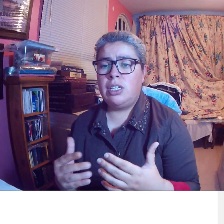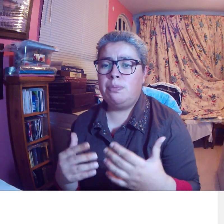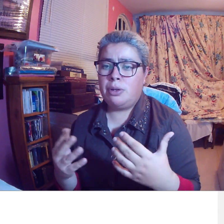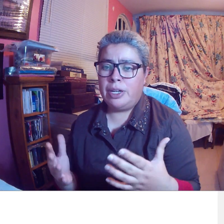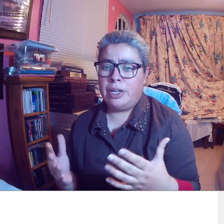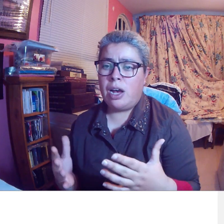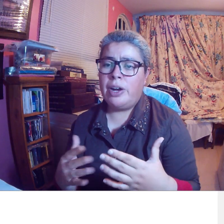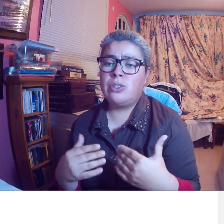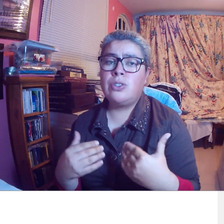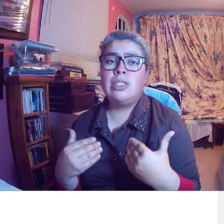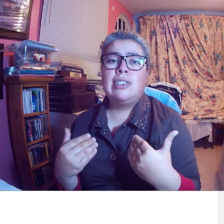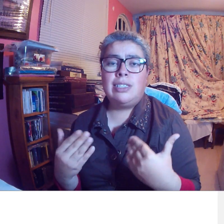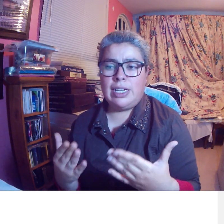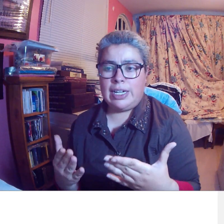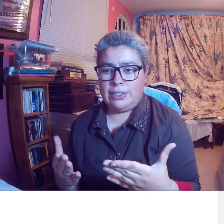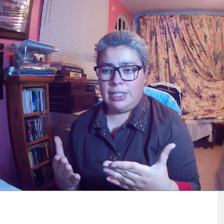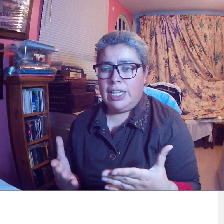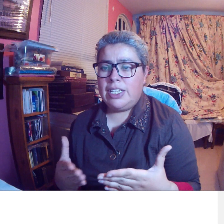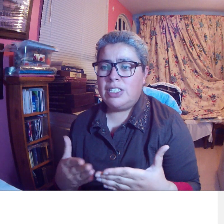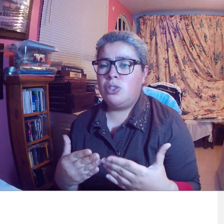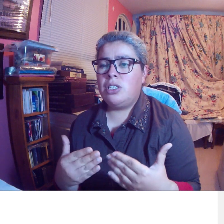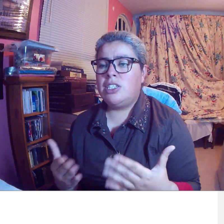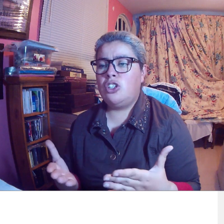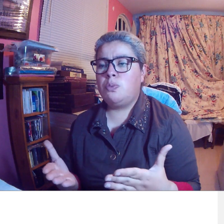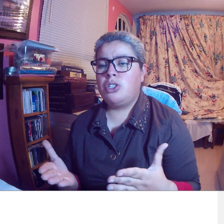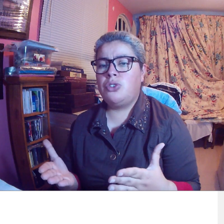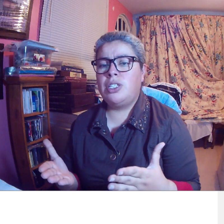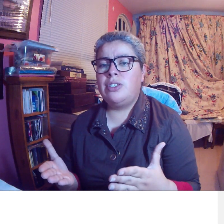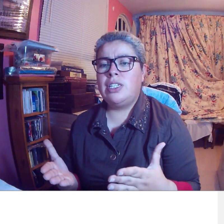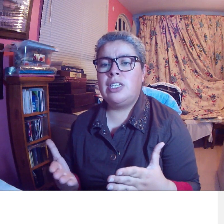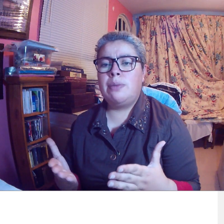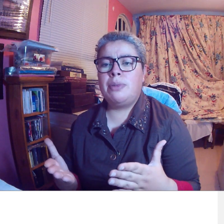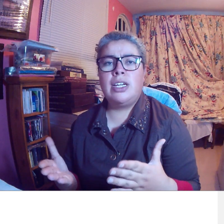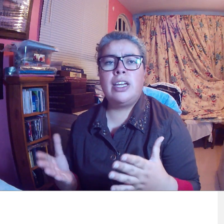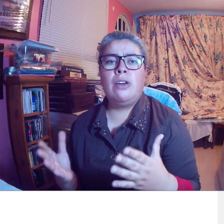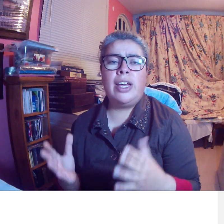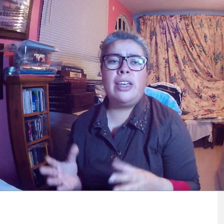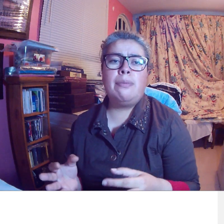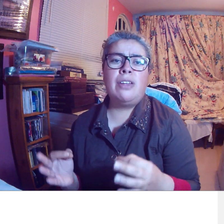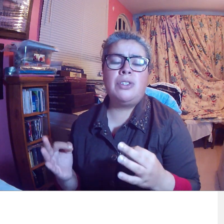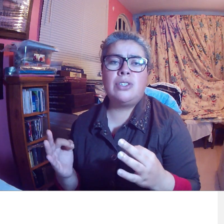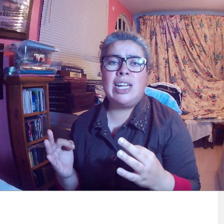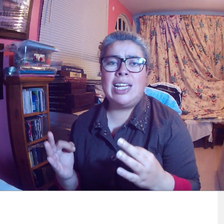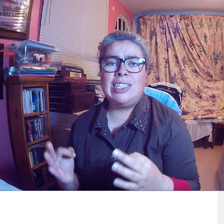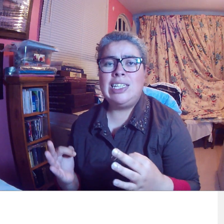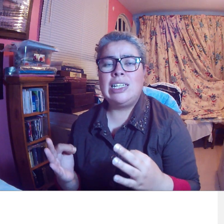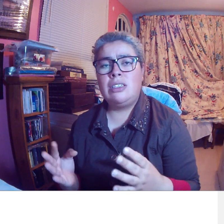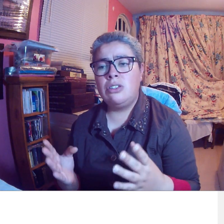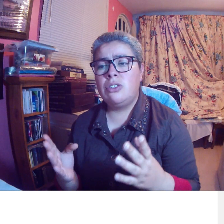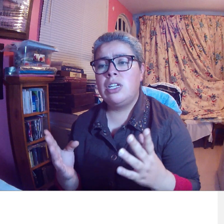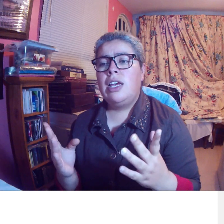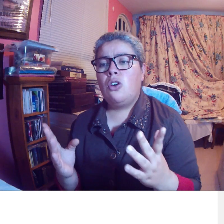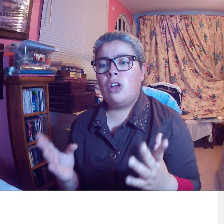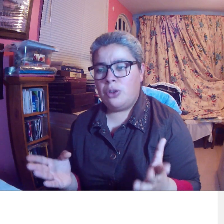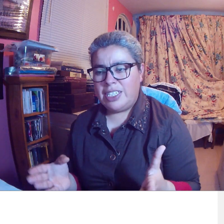minutos. Pero bueno, ahora son TICAT. Y así fortalecer los procesos de enseñanza y aprendizaje, ok, en beneficio de las niñas,